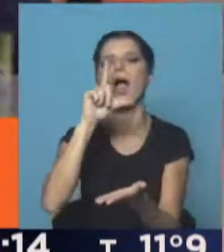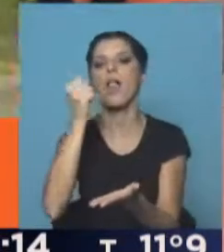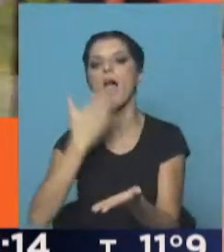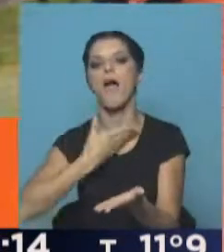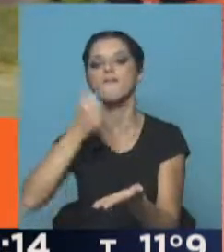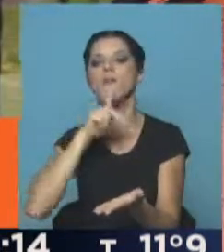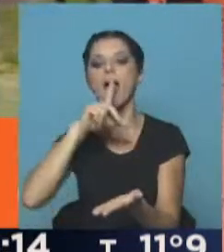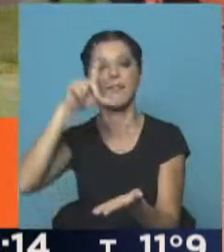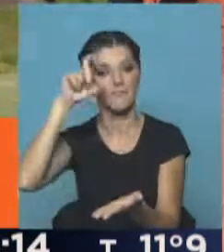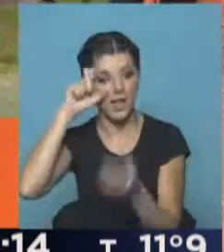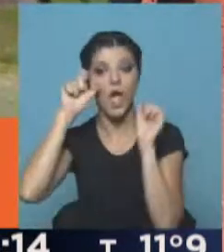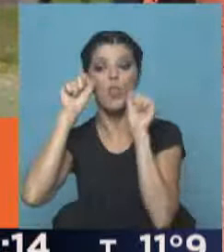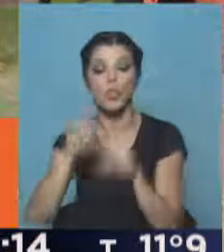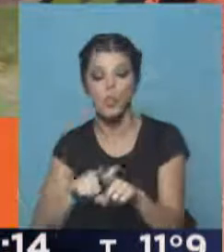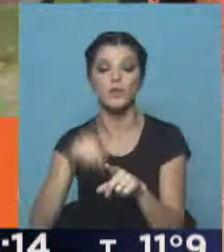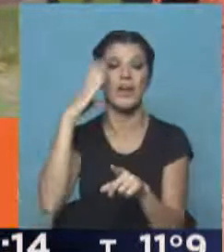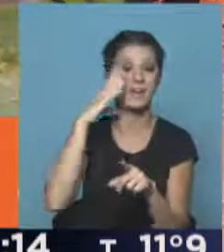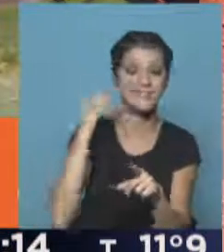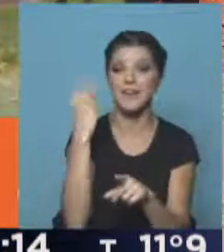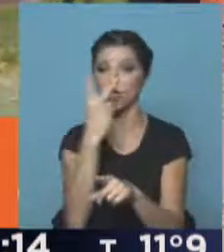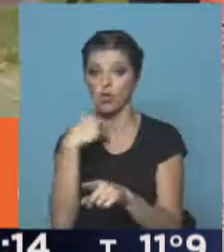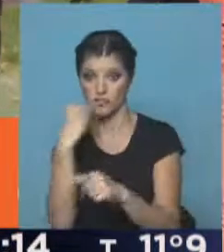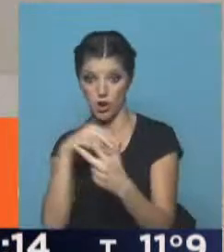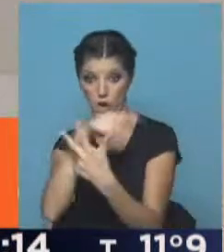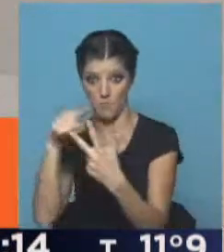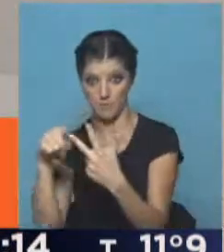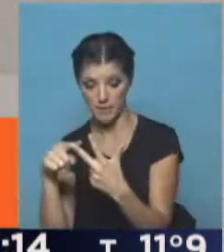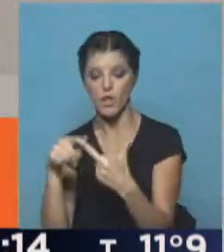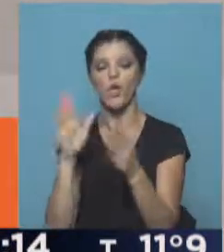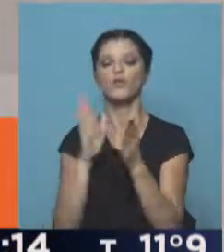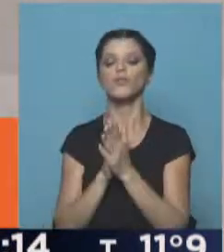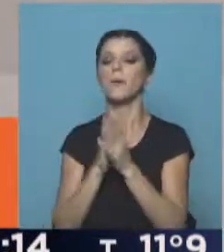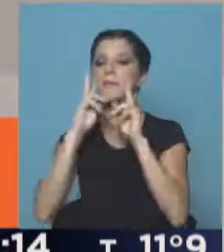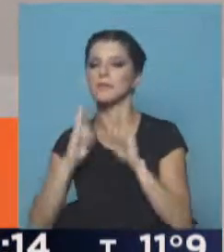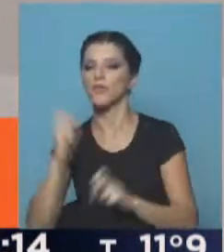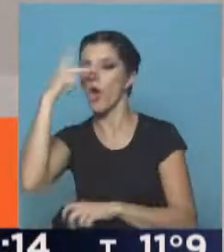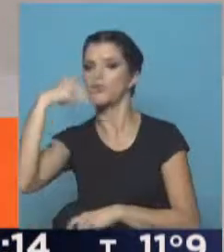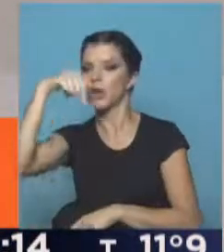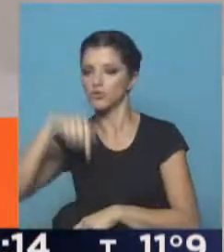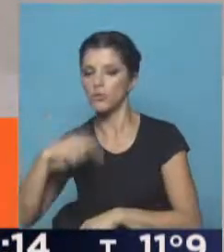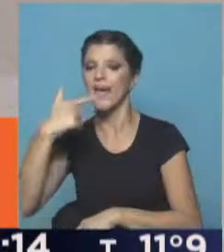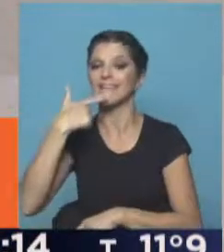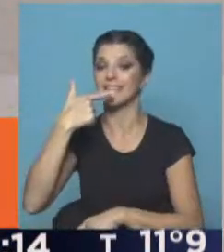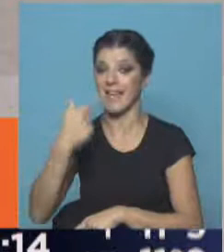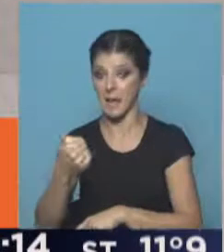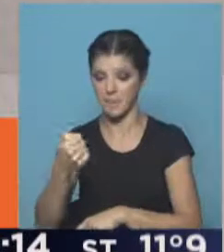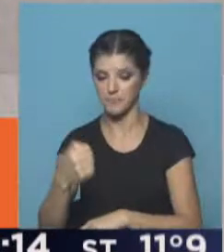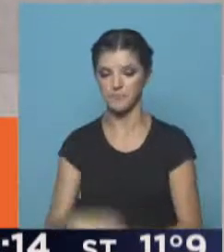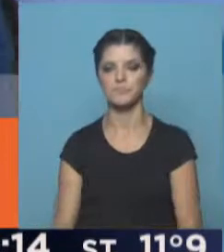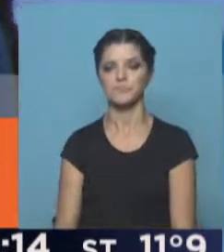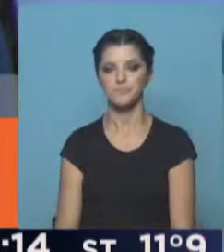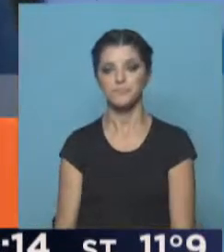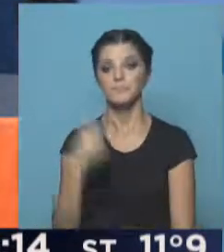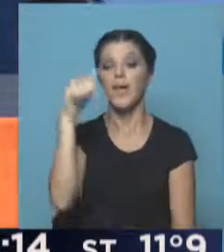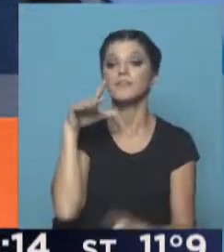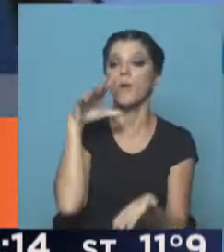Cristina Máximo y Florencia Kirchner, en el marco de la causa Otesur Sociedad Anónima. La medida, que se implementará a través de una veeduría